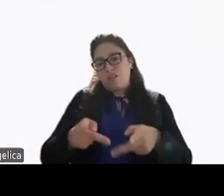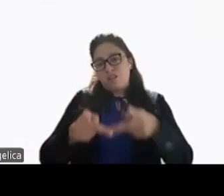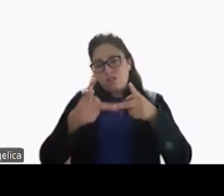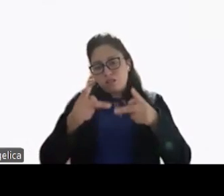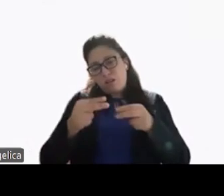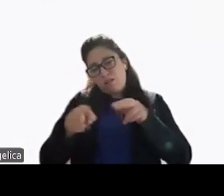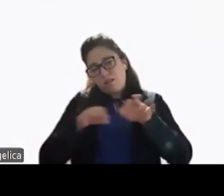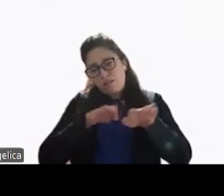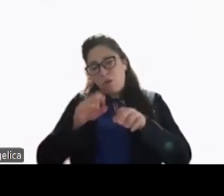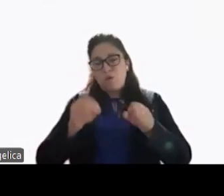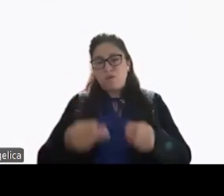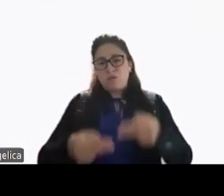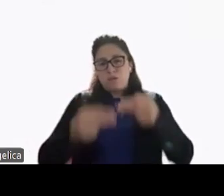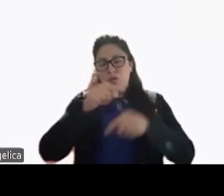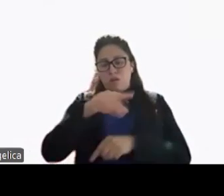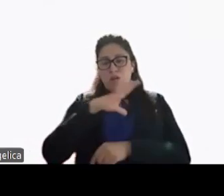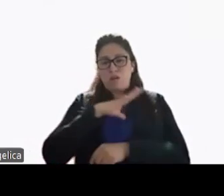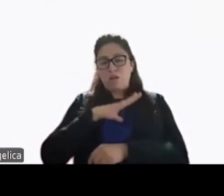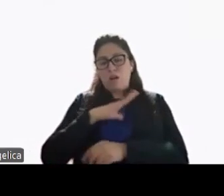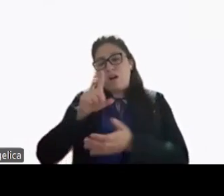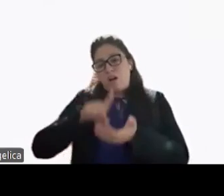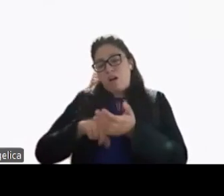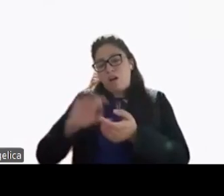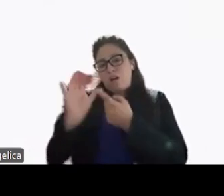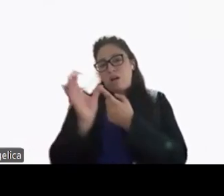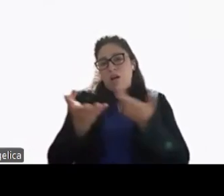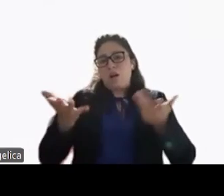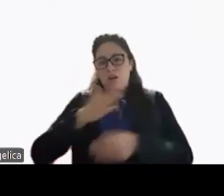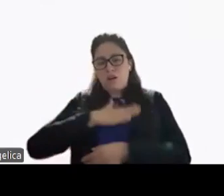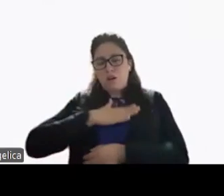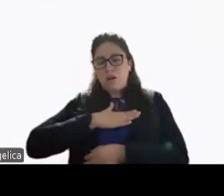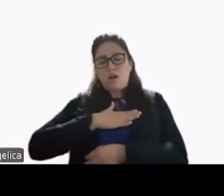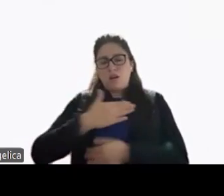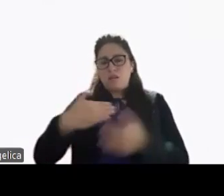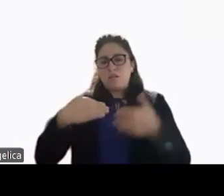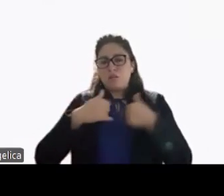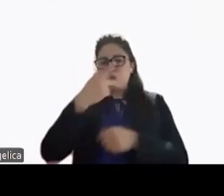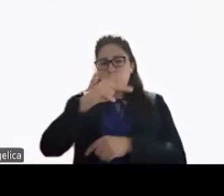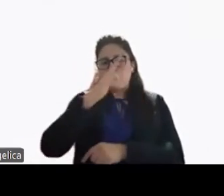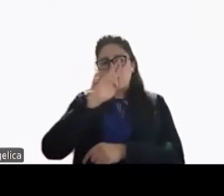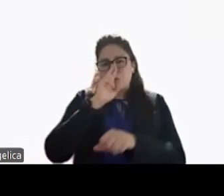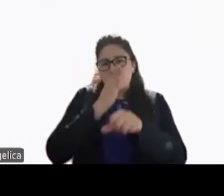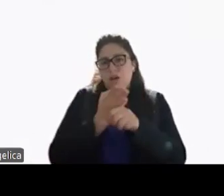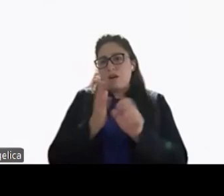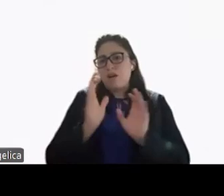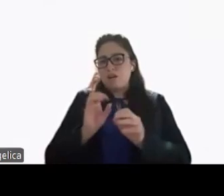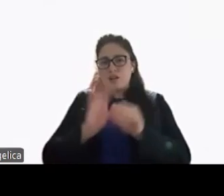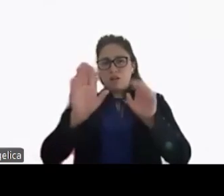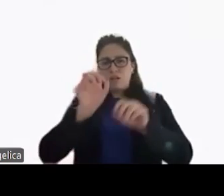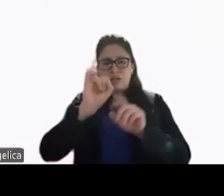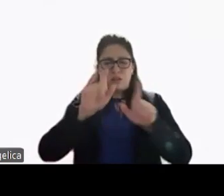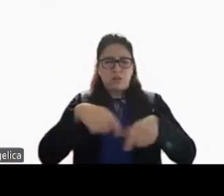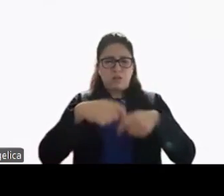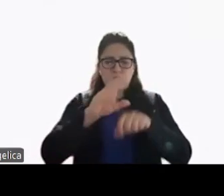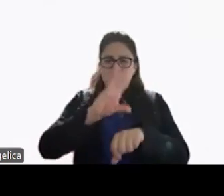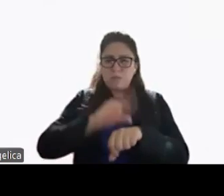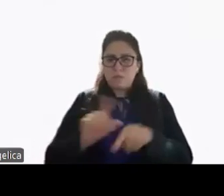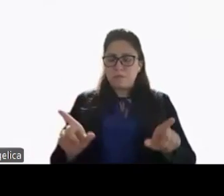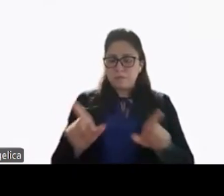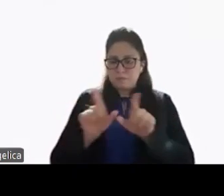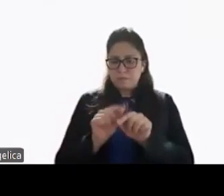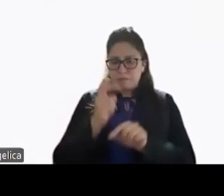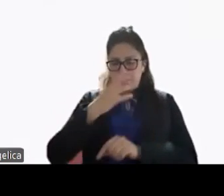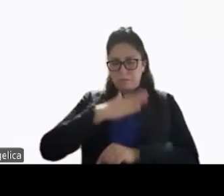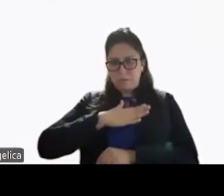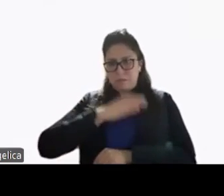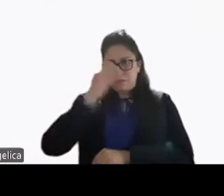facultad de esta comisión que la entendemos y la asumimos con mucha responsabilidad y con mucha claridad. Sería cuanto por mi parte y si